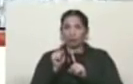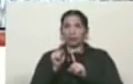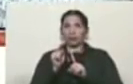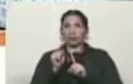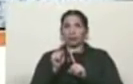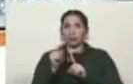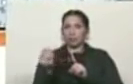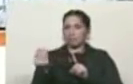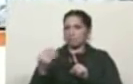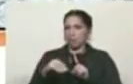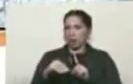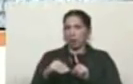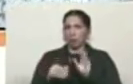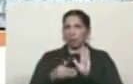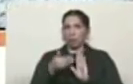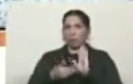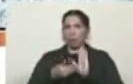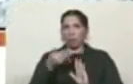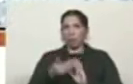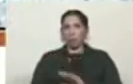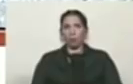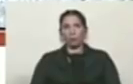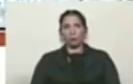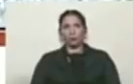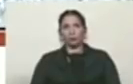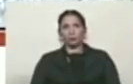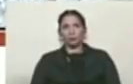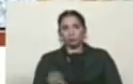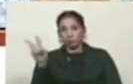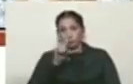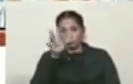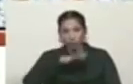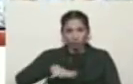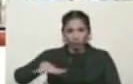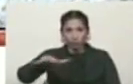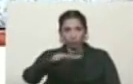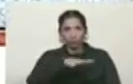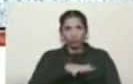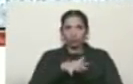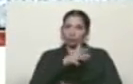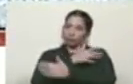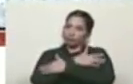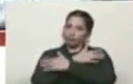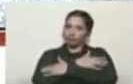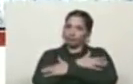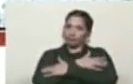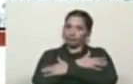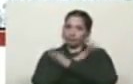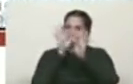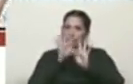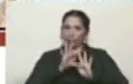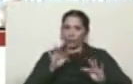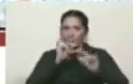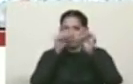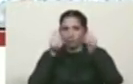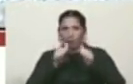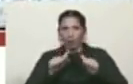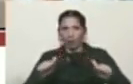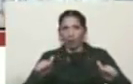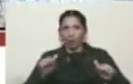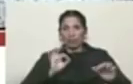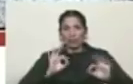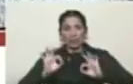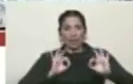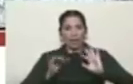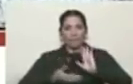todavía mayor importancia para las venezolanas y venezolanos este abrazo con las manifestaciones del arte, en particular el teatro, que toca una fibra